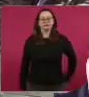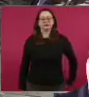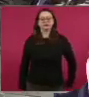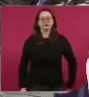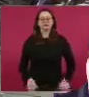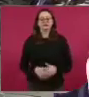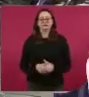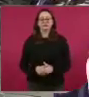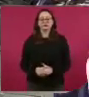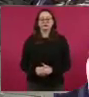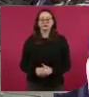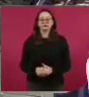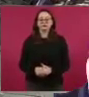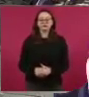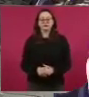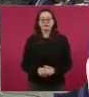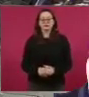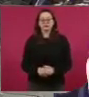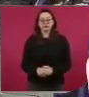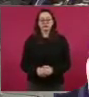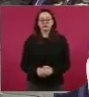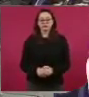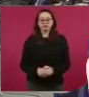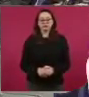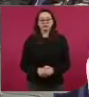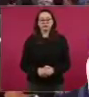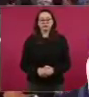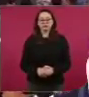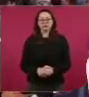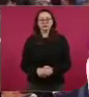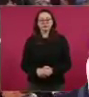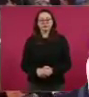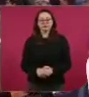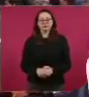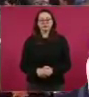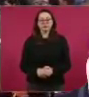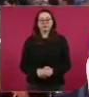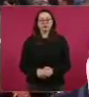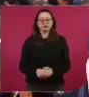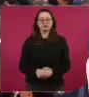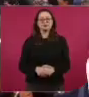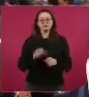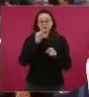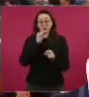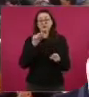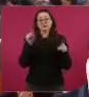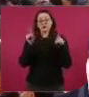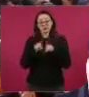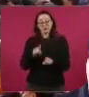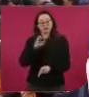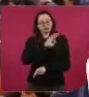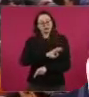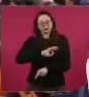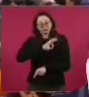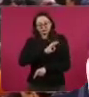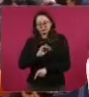También los entrenadores que ayudan, ¿no? Ahí están,